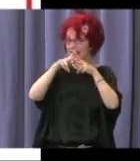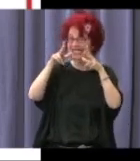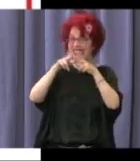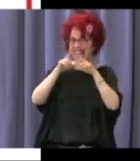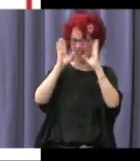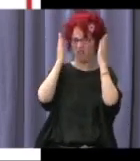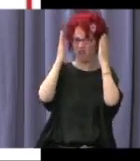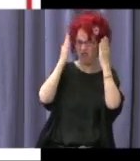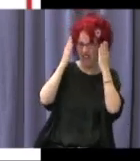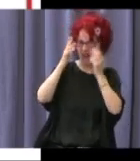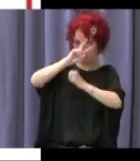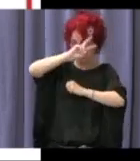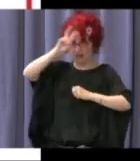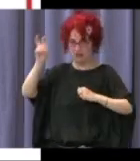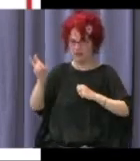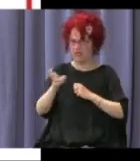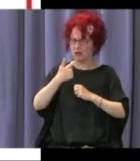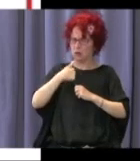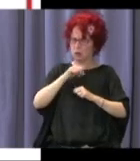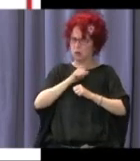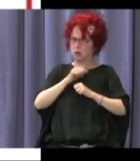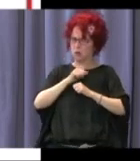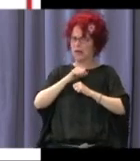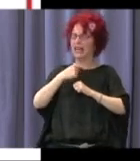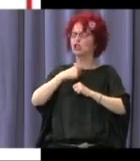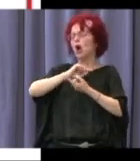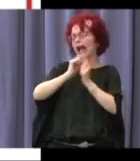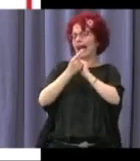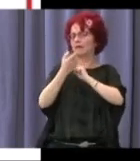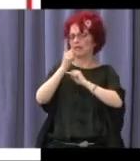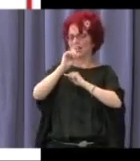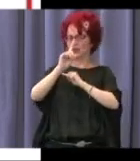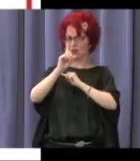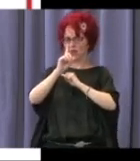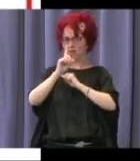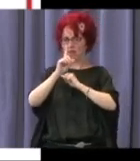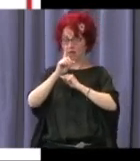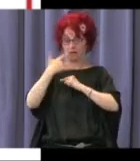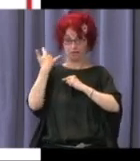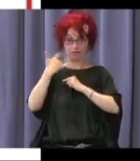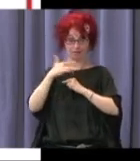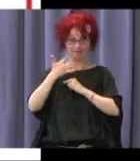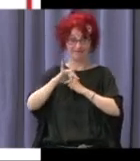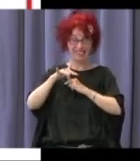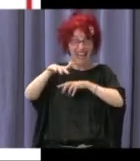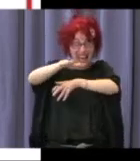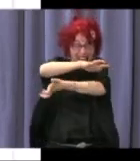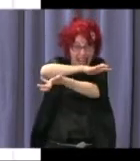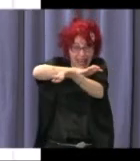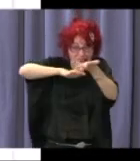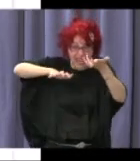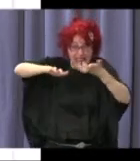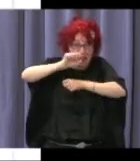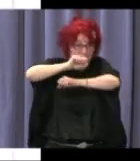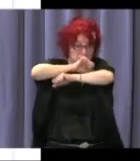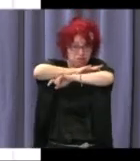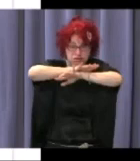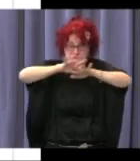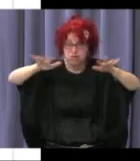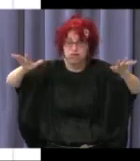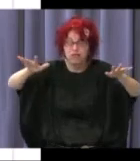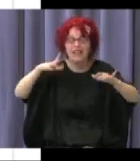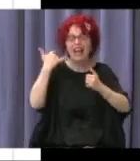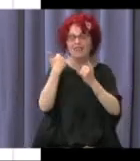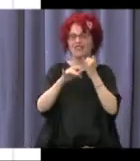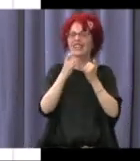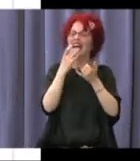dijo, hoy no voy a cambiar nada, ya veremos cuando revise el diccionario. ¿Qué no se liaría? Que ya está cambiada. Edición digital, punto uno. Dicho de